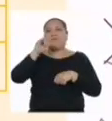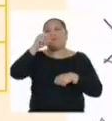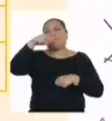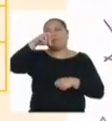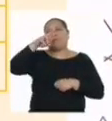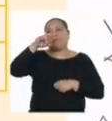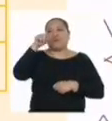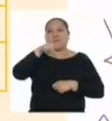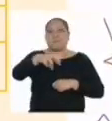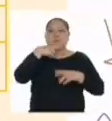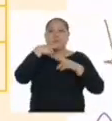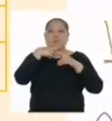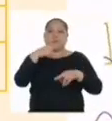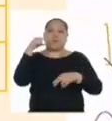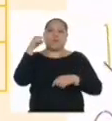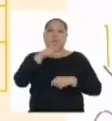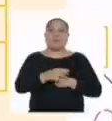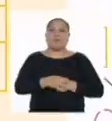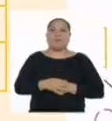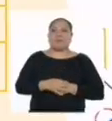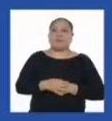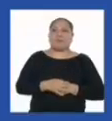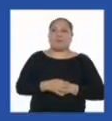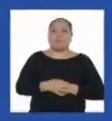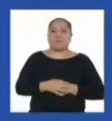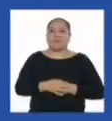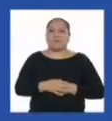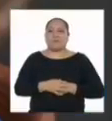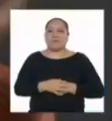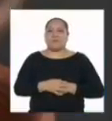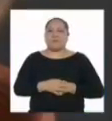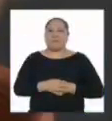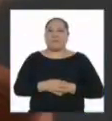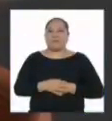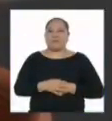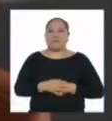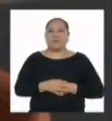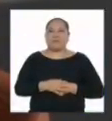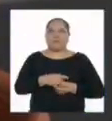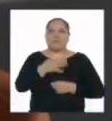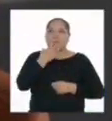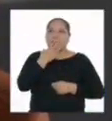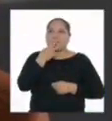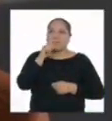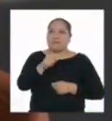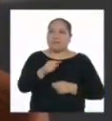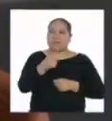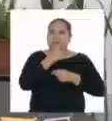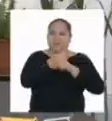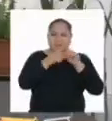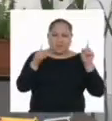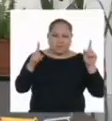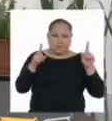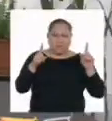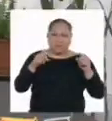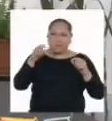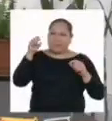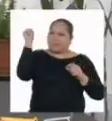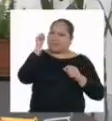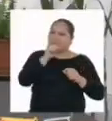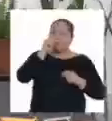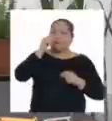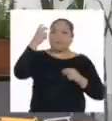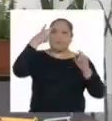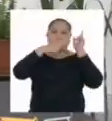Yanira, este es el resultado cuando le quitamos la cubierta. ¡El color es distinto! Así